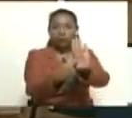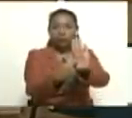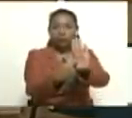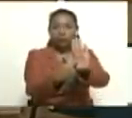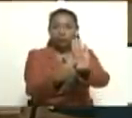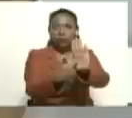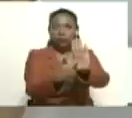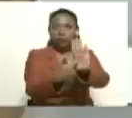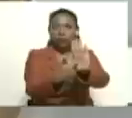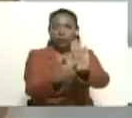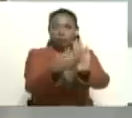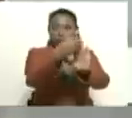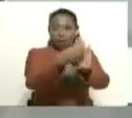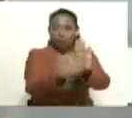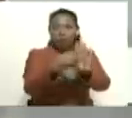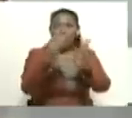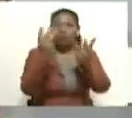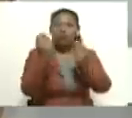aparte 3,